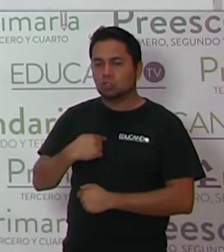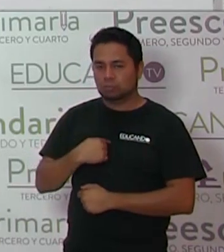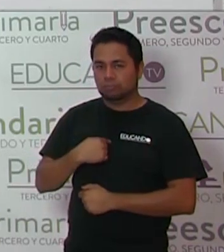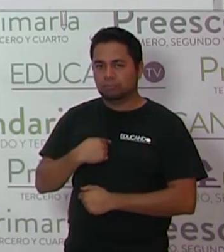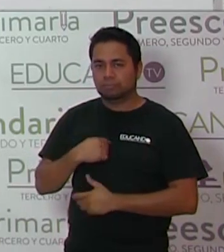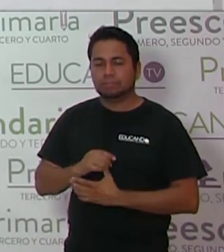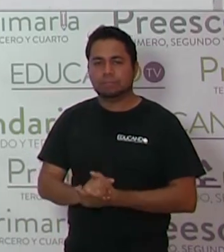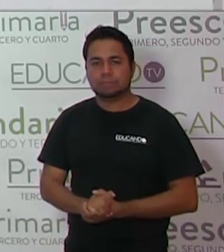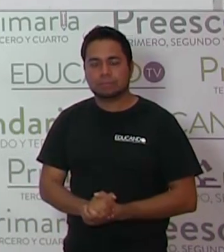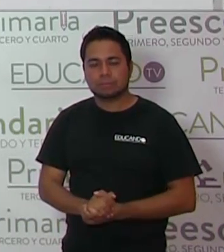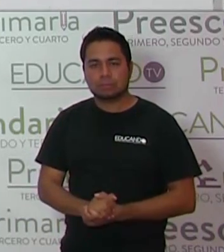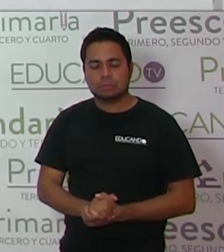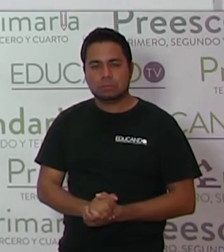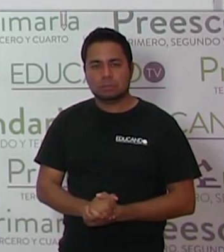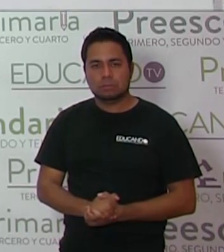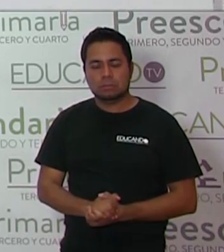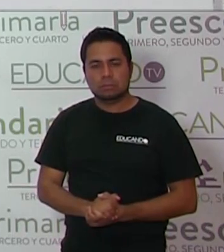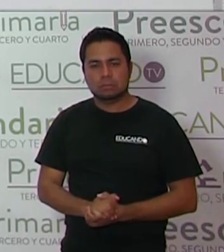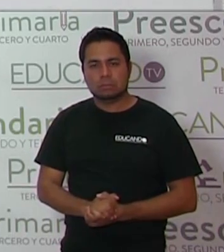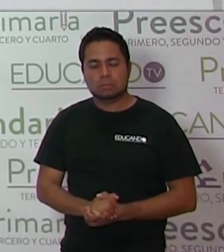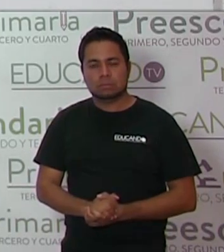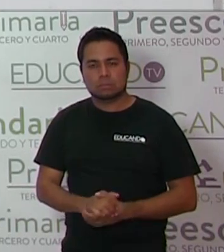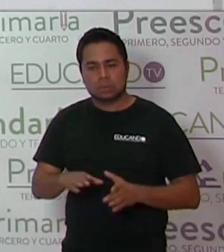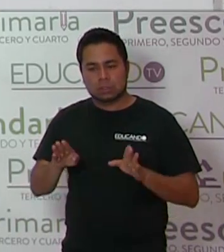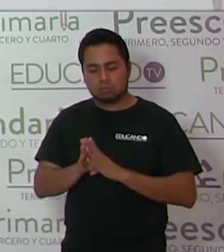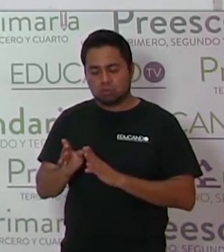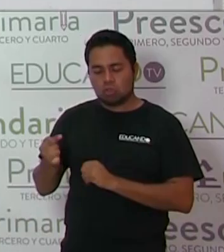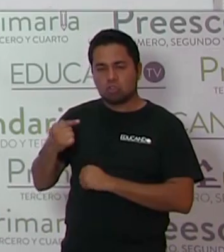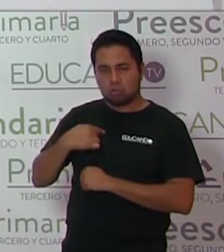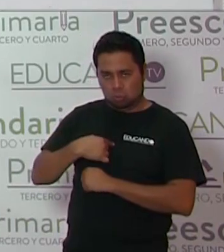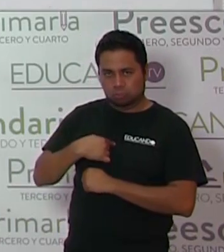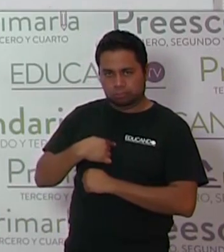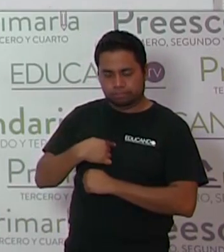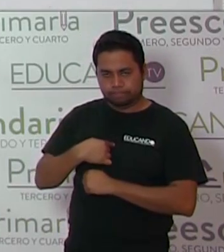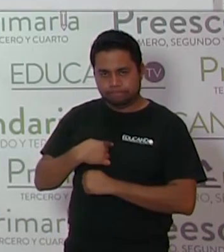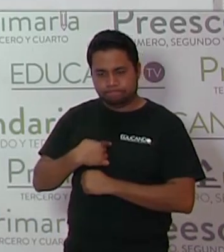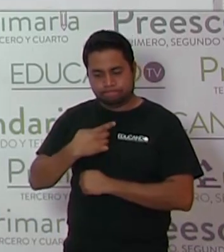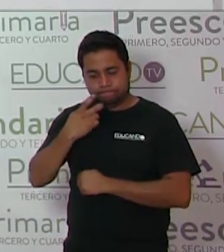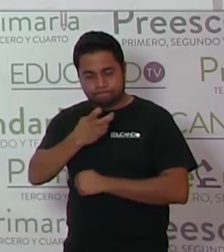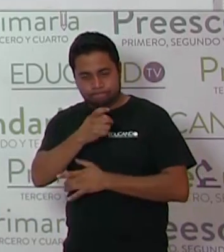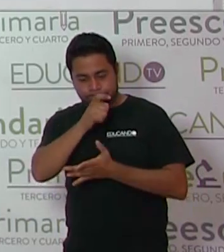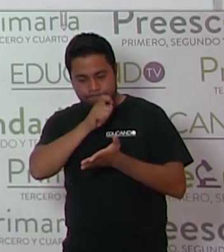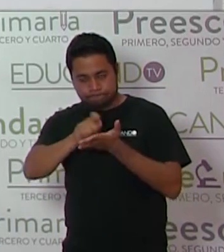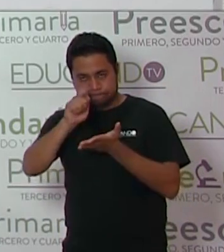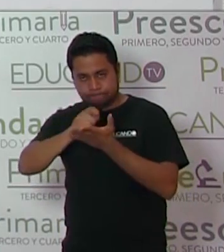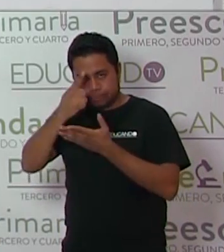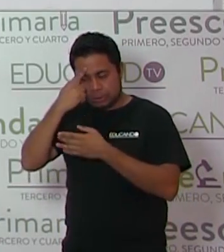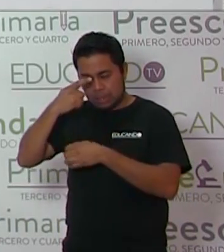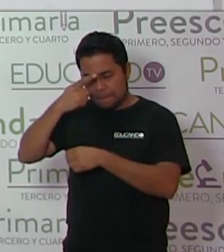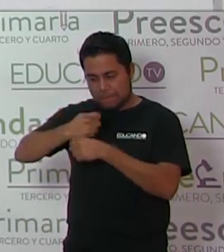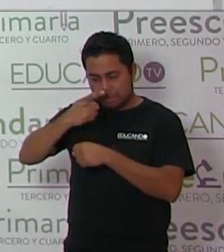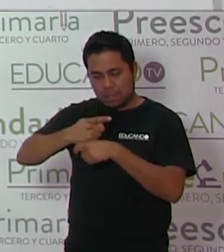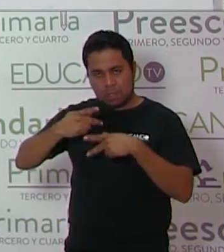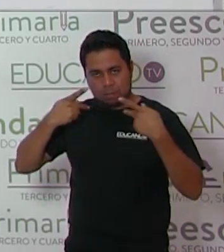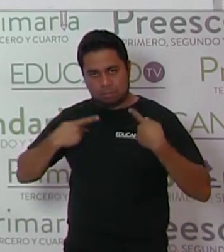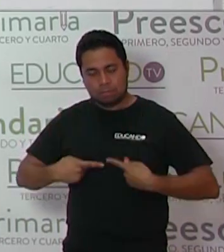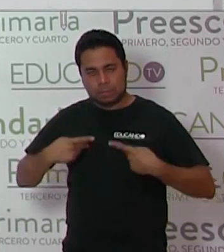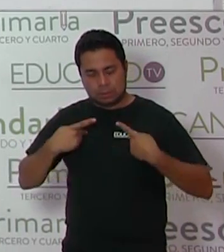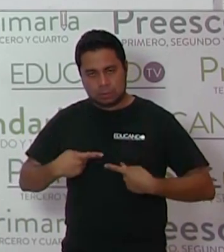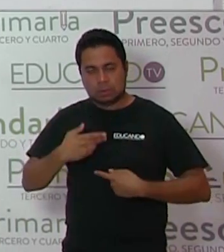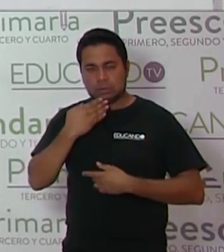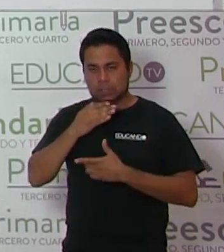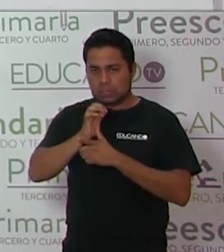yo, ¿sí? Desde la perspectiva del yo. Por lo tanto, está escrito en primera